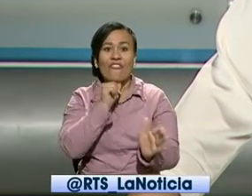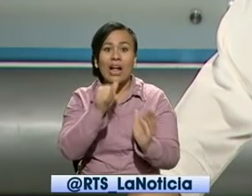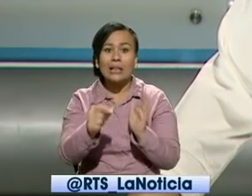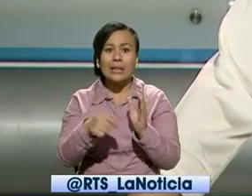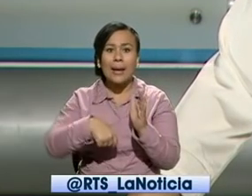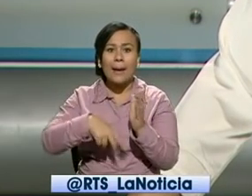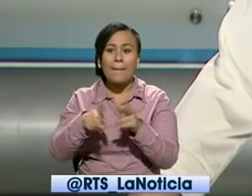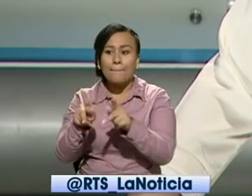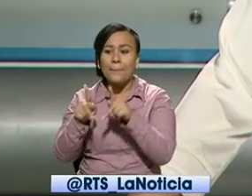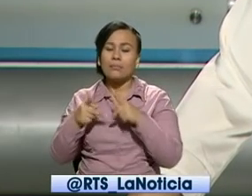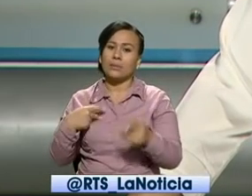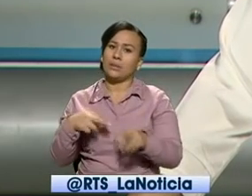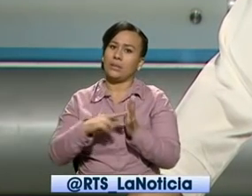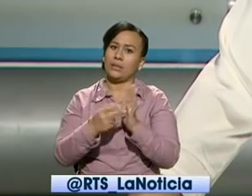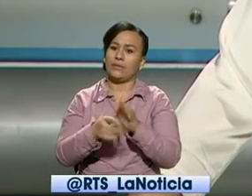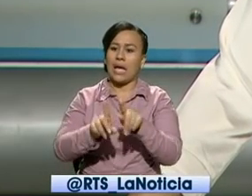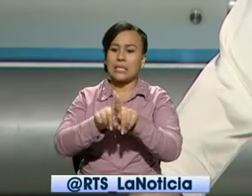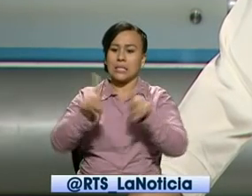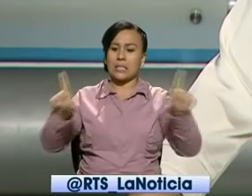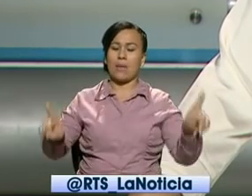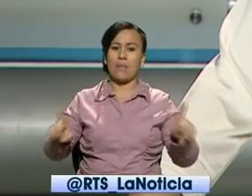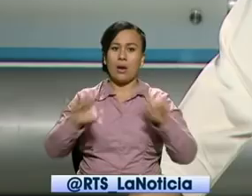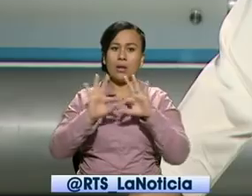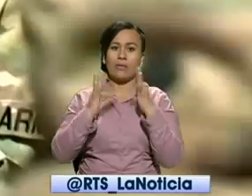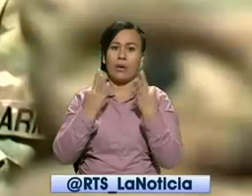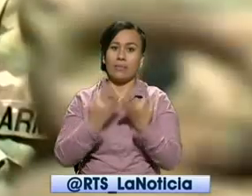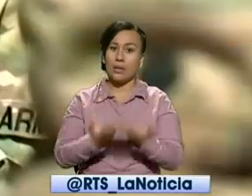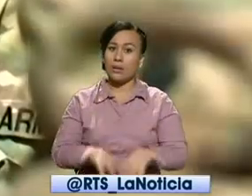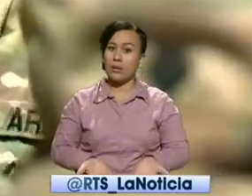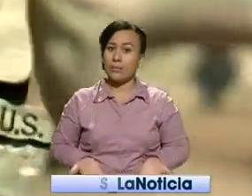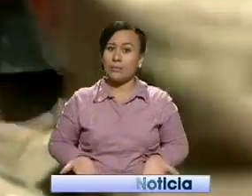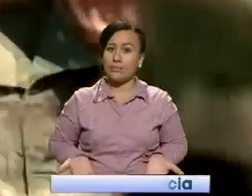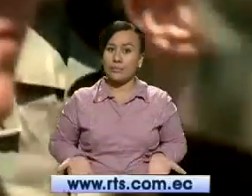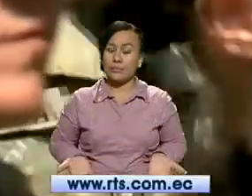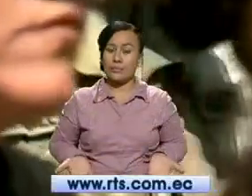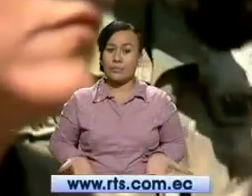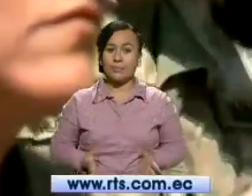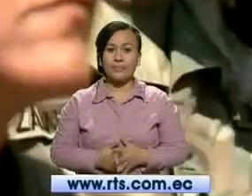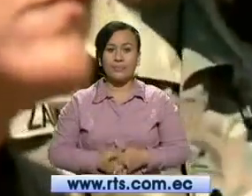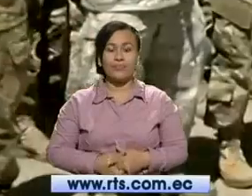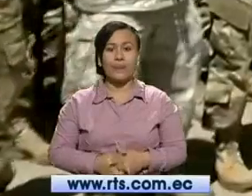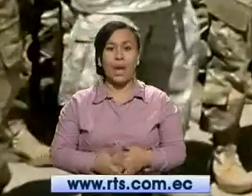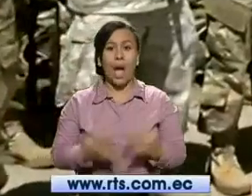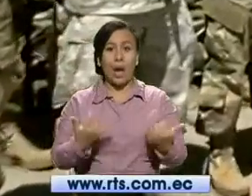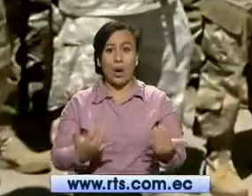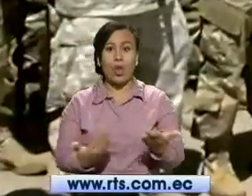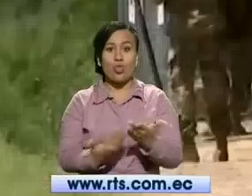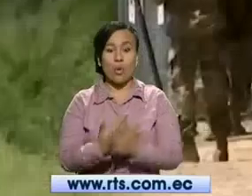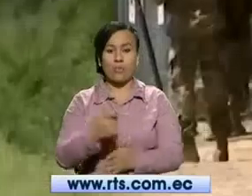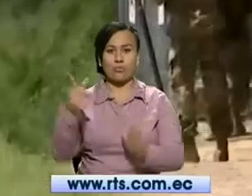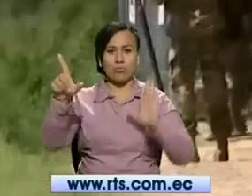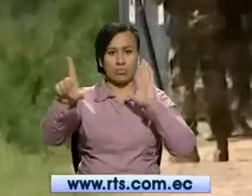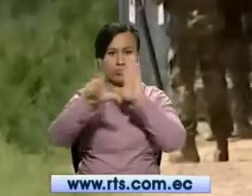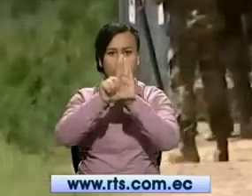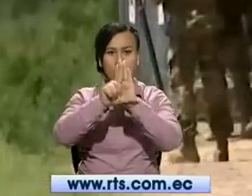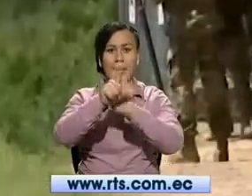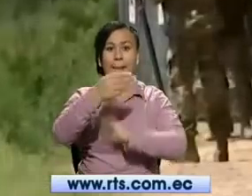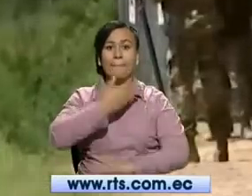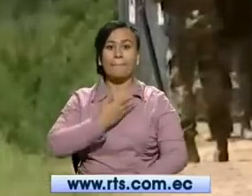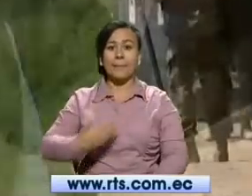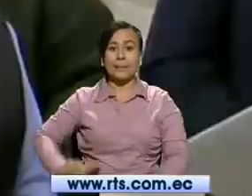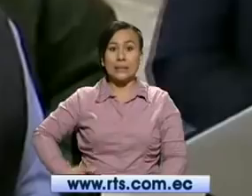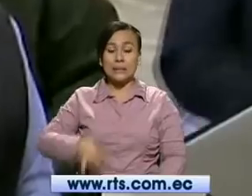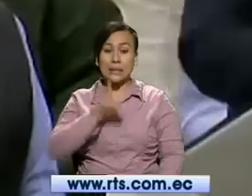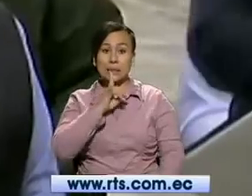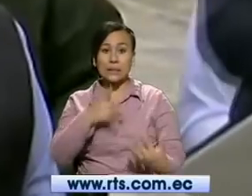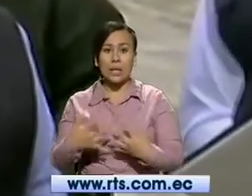la separación de familias. ¡Ay! Con una nueva medida, el presidente Donald Trump